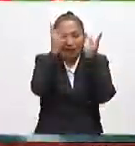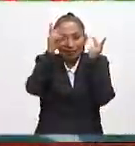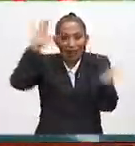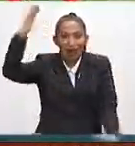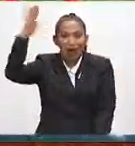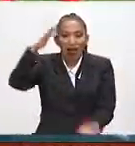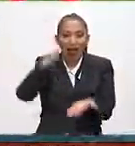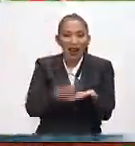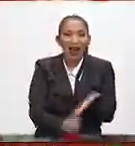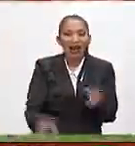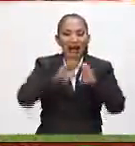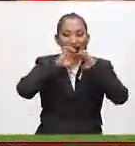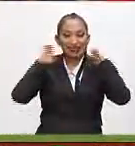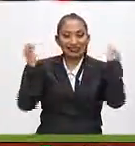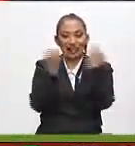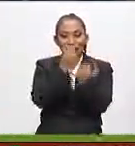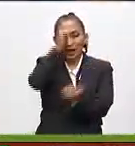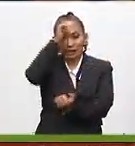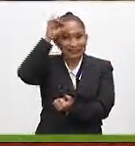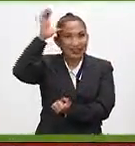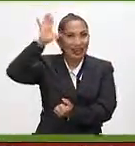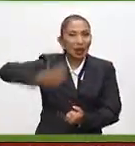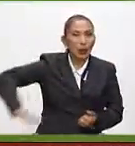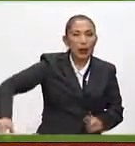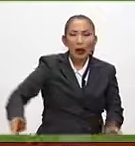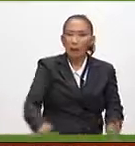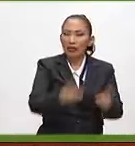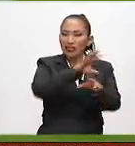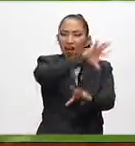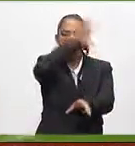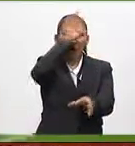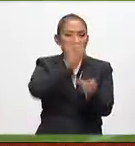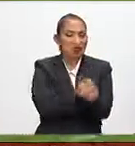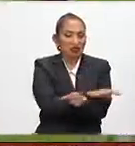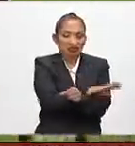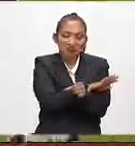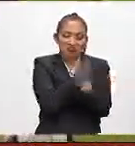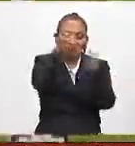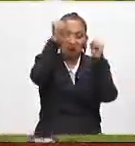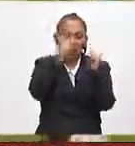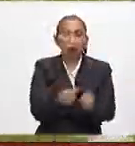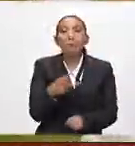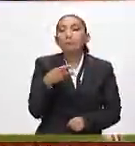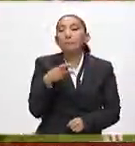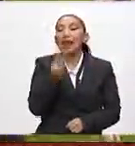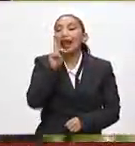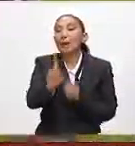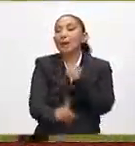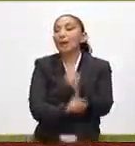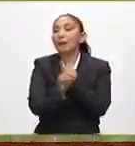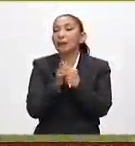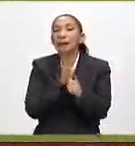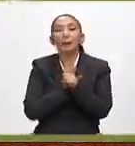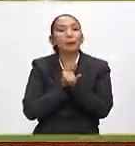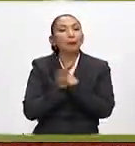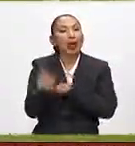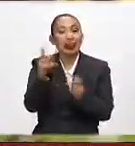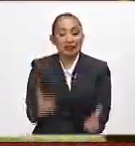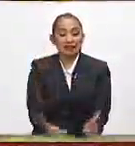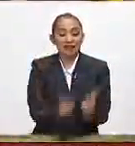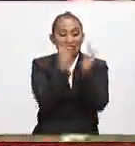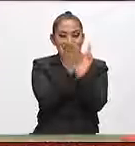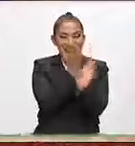de que el Coloso de Santa Úrsula tiene una venta total, es un lleno asegurado. Sin embargo, la problemática se da que en la